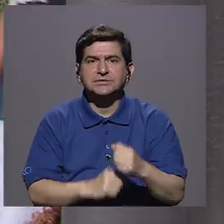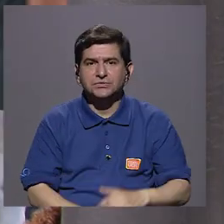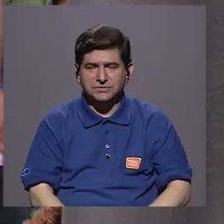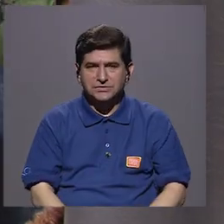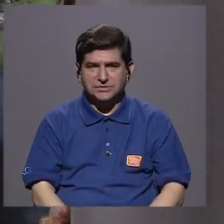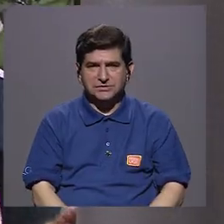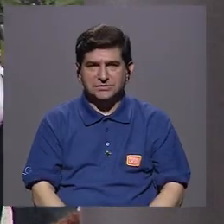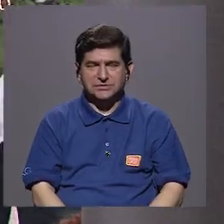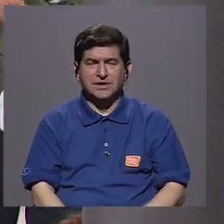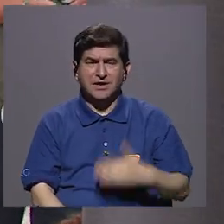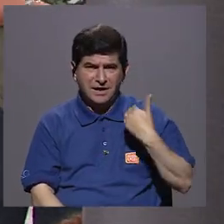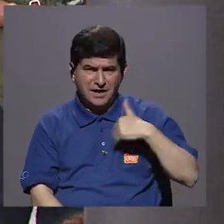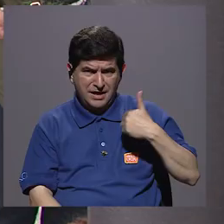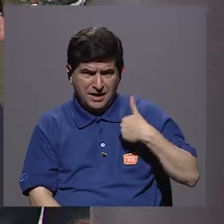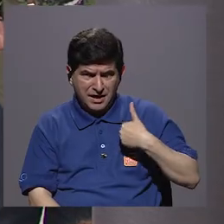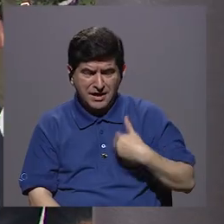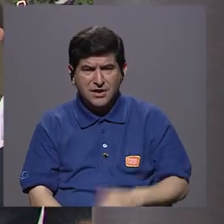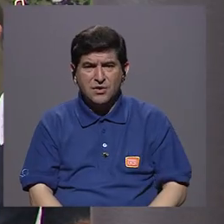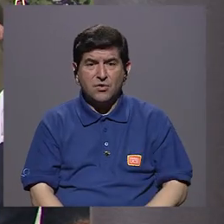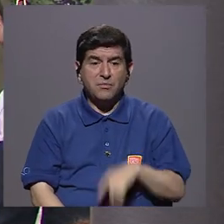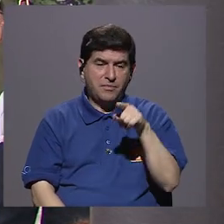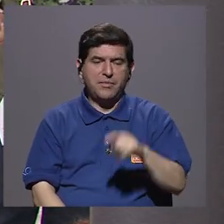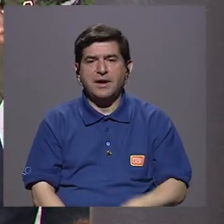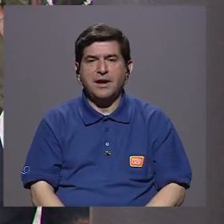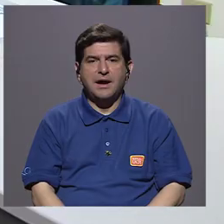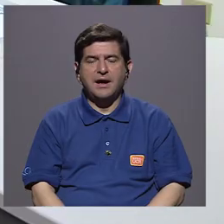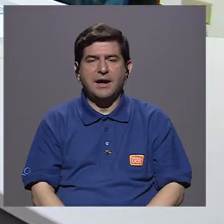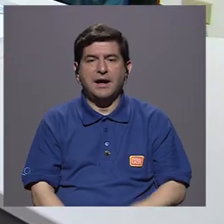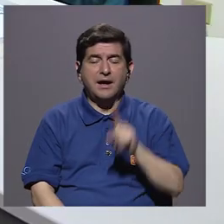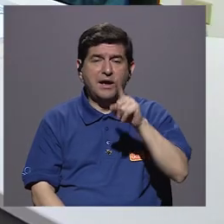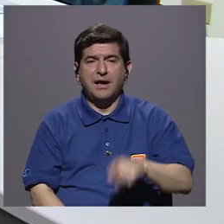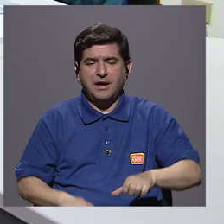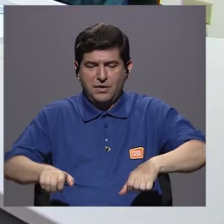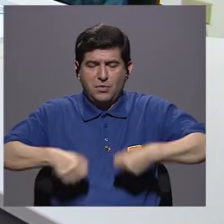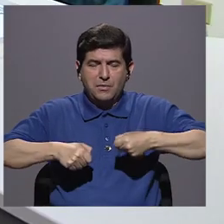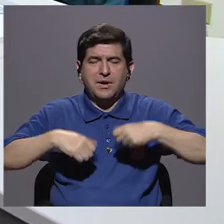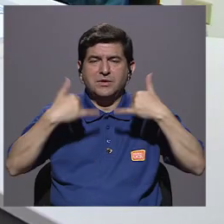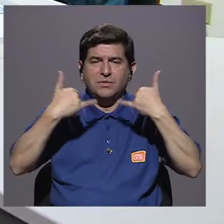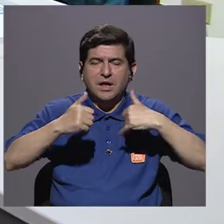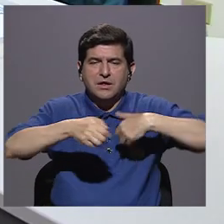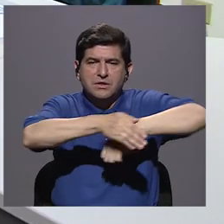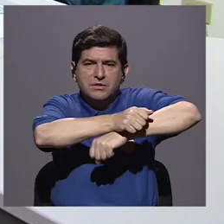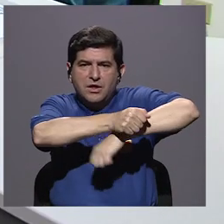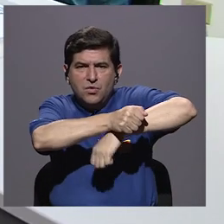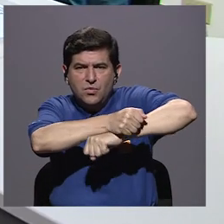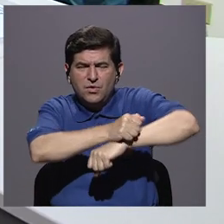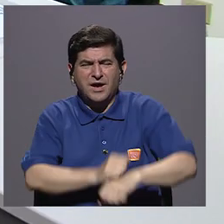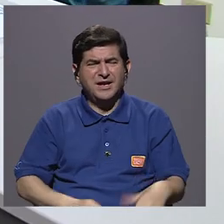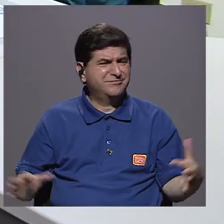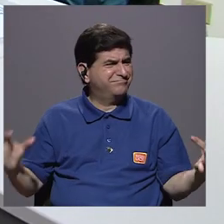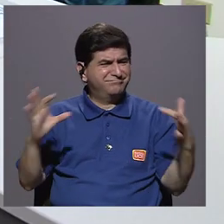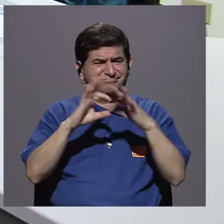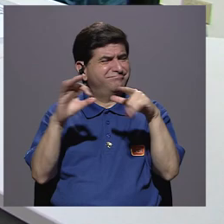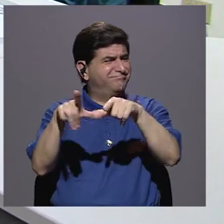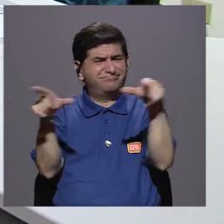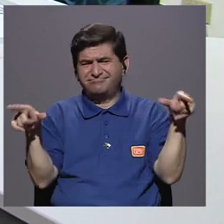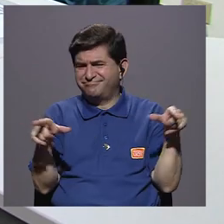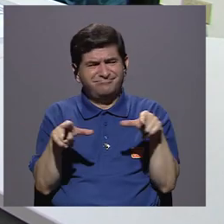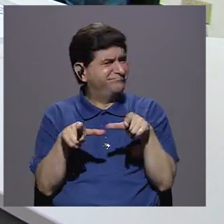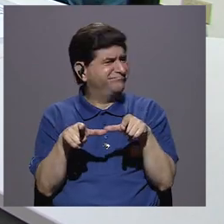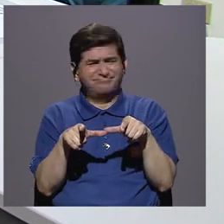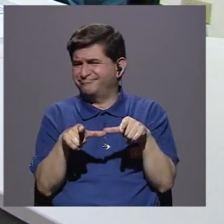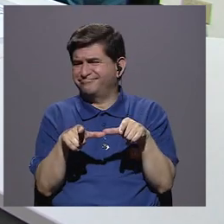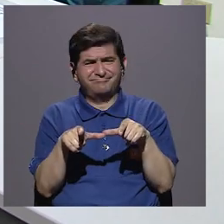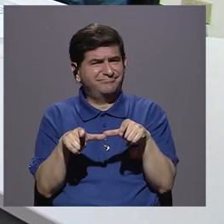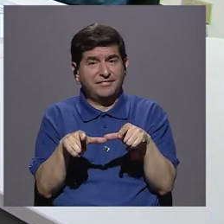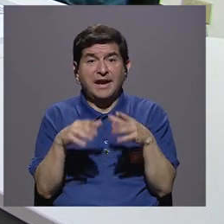hombre... Es distinto. Sí, en el hombre que llegaban en pantalonetas de jugar fútbol a una cita, entonces como que no iba acorde con el lugar, ¿verdad?